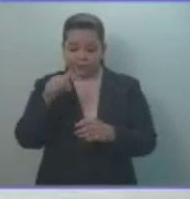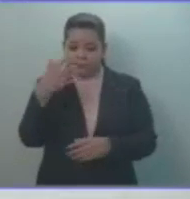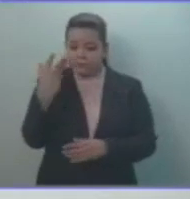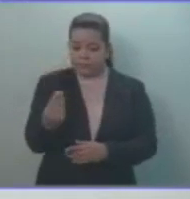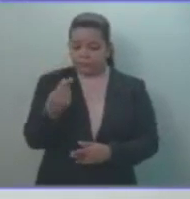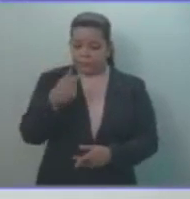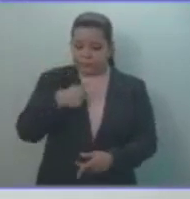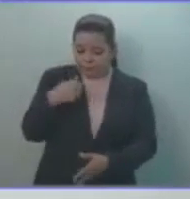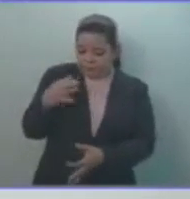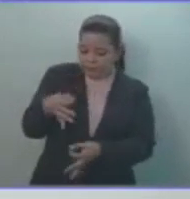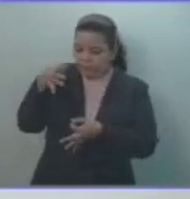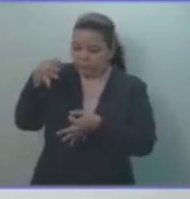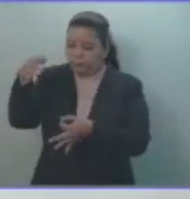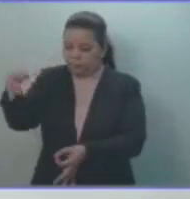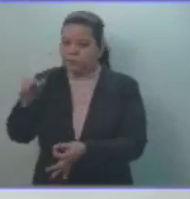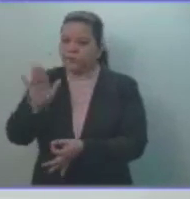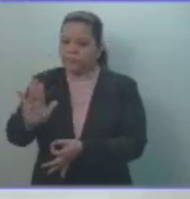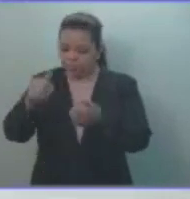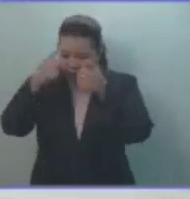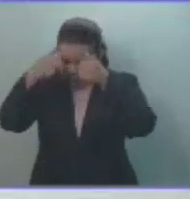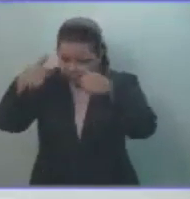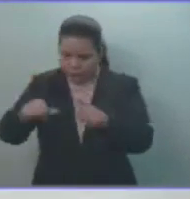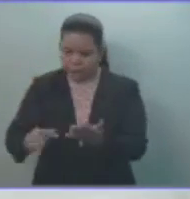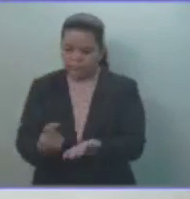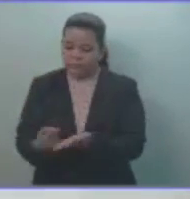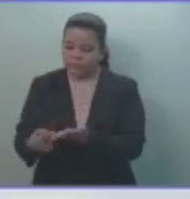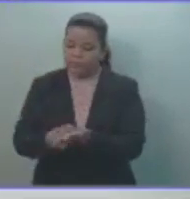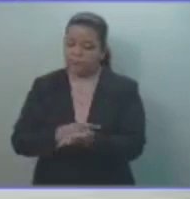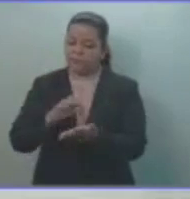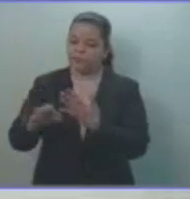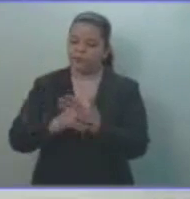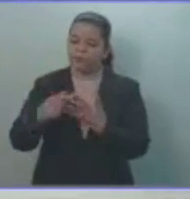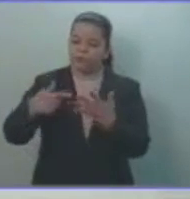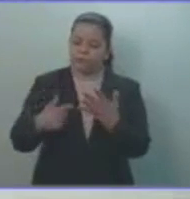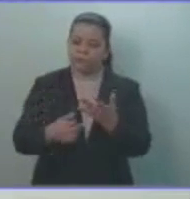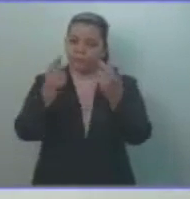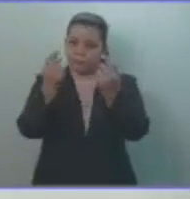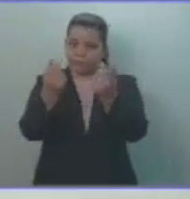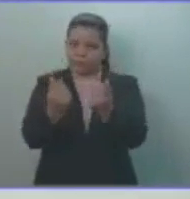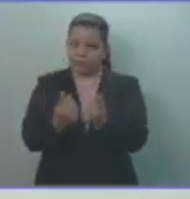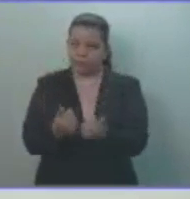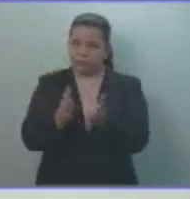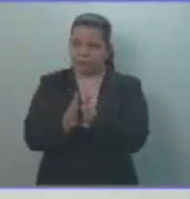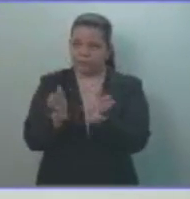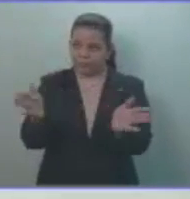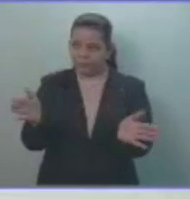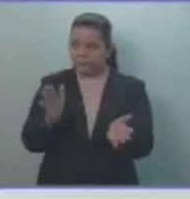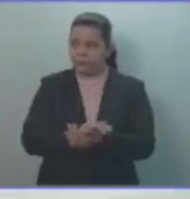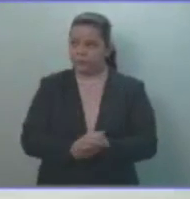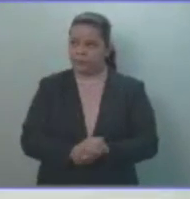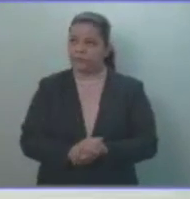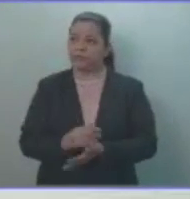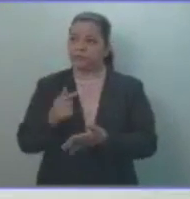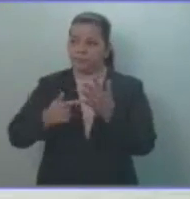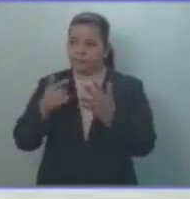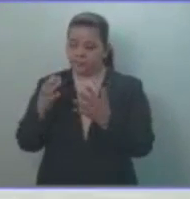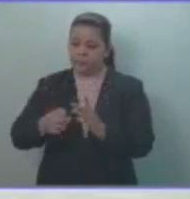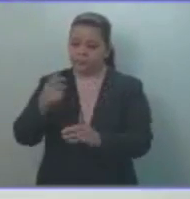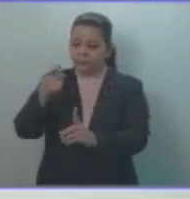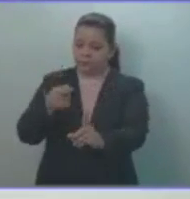análisis, discusión y aprobación los proyectos de Ley de Presupuesto General del Estado y Ley de